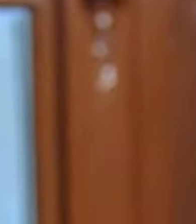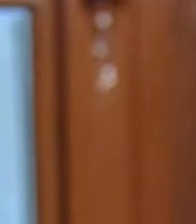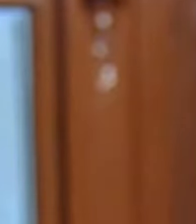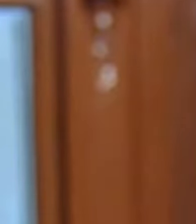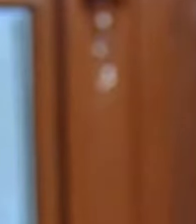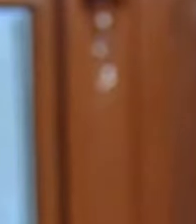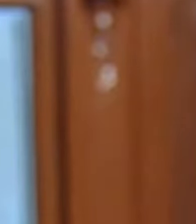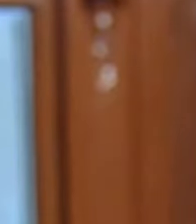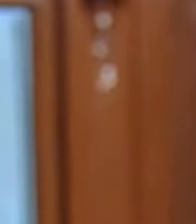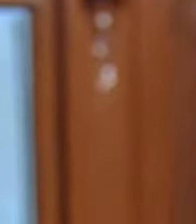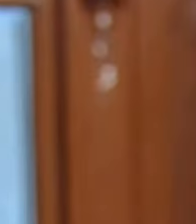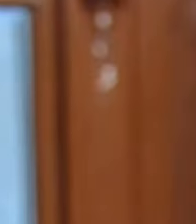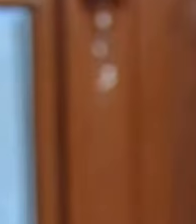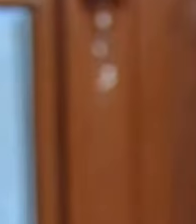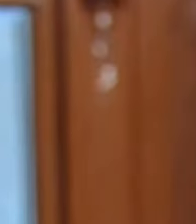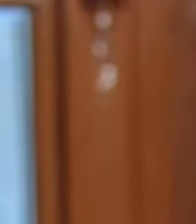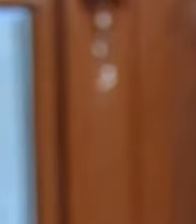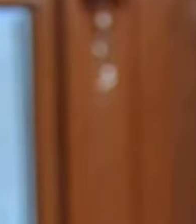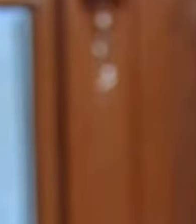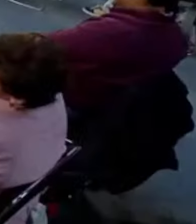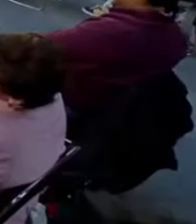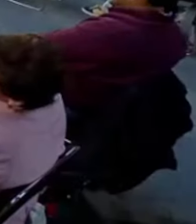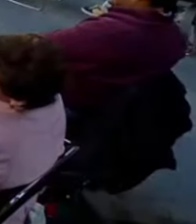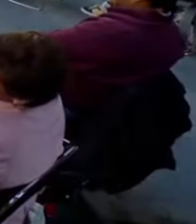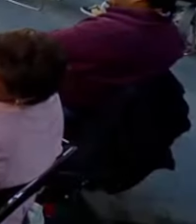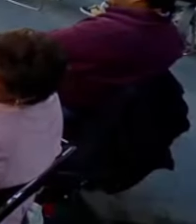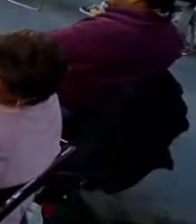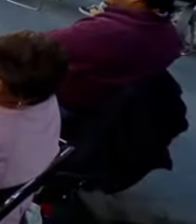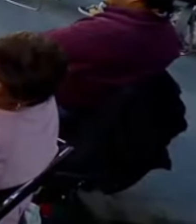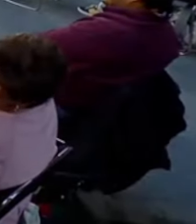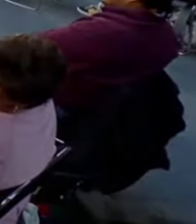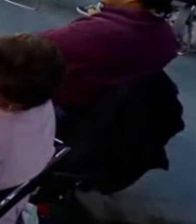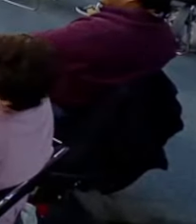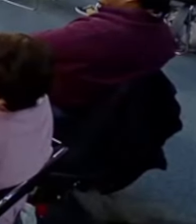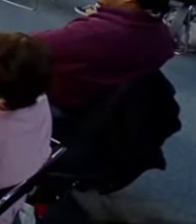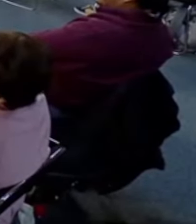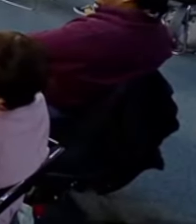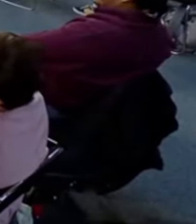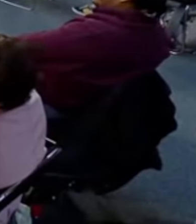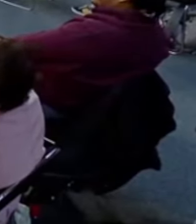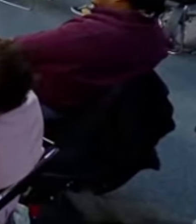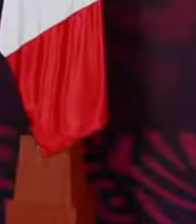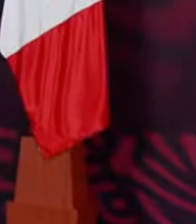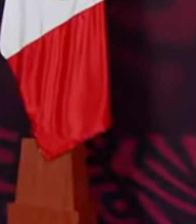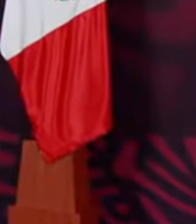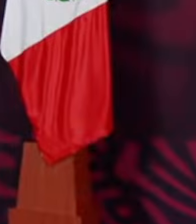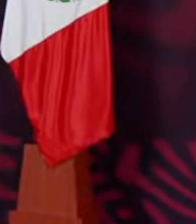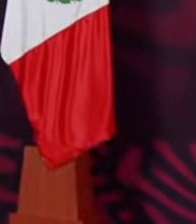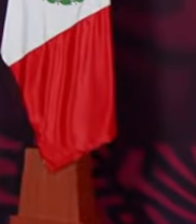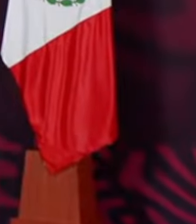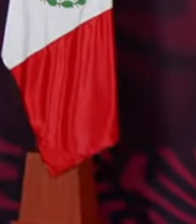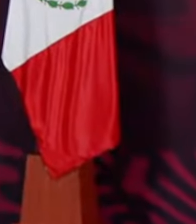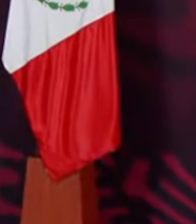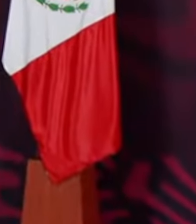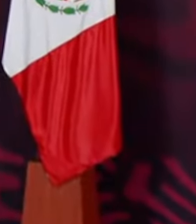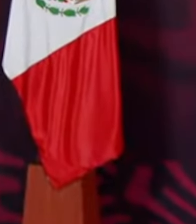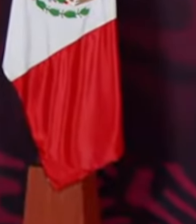alumbrando la ruta del alma del que estoy amando.